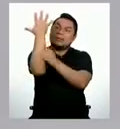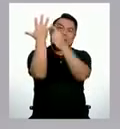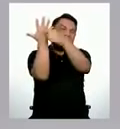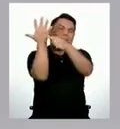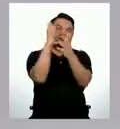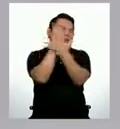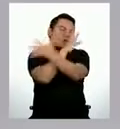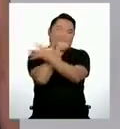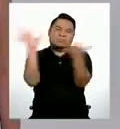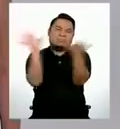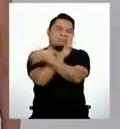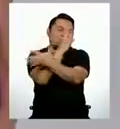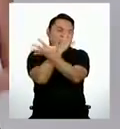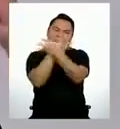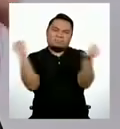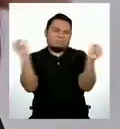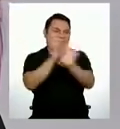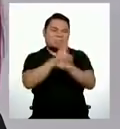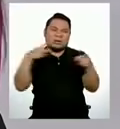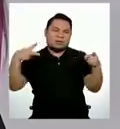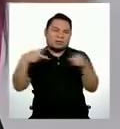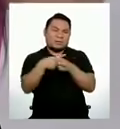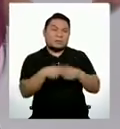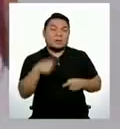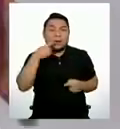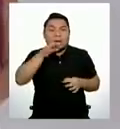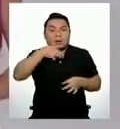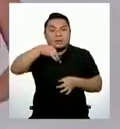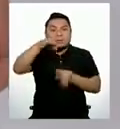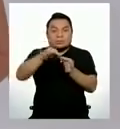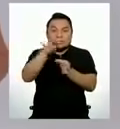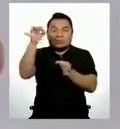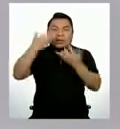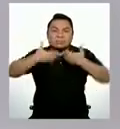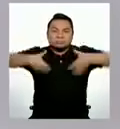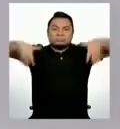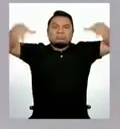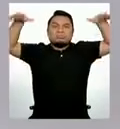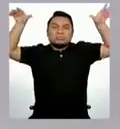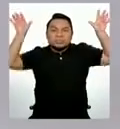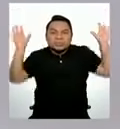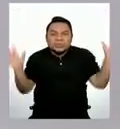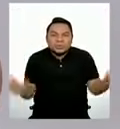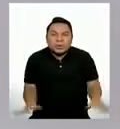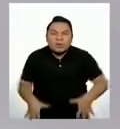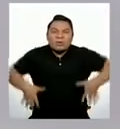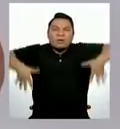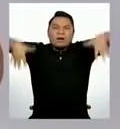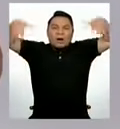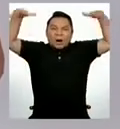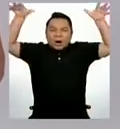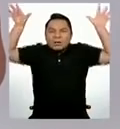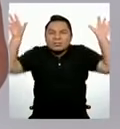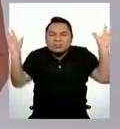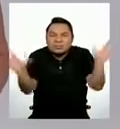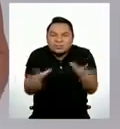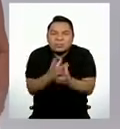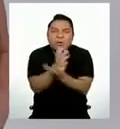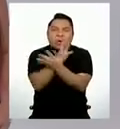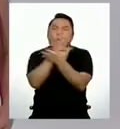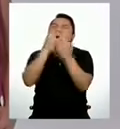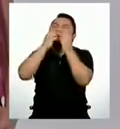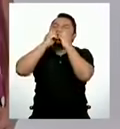destruirá. El espíritu levantó los brazos y con un grito potentísimo hizo estallar el acuario.